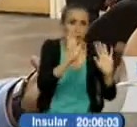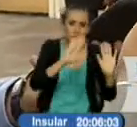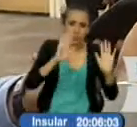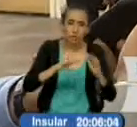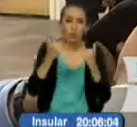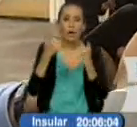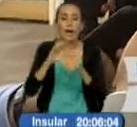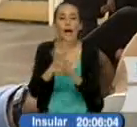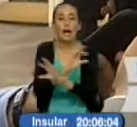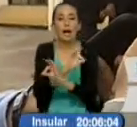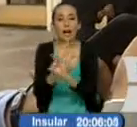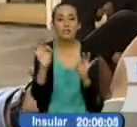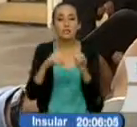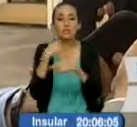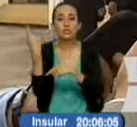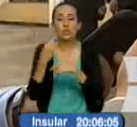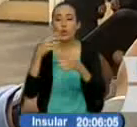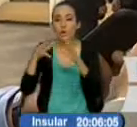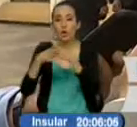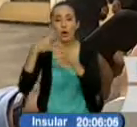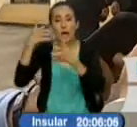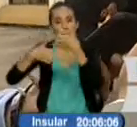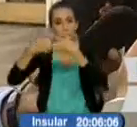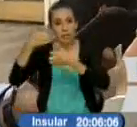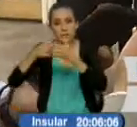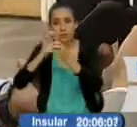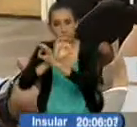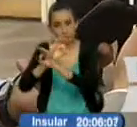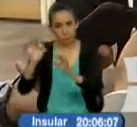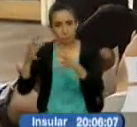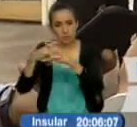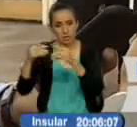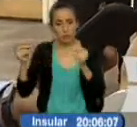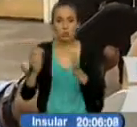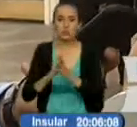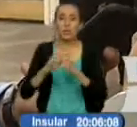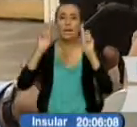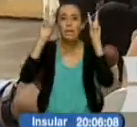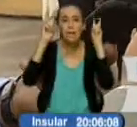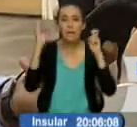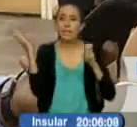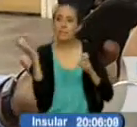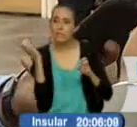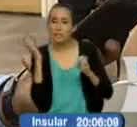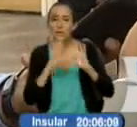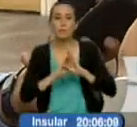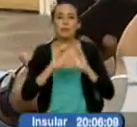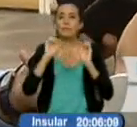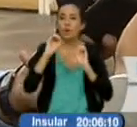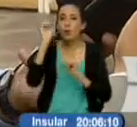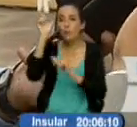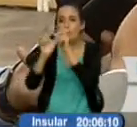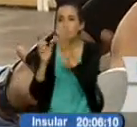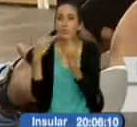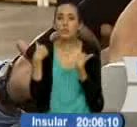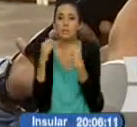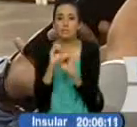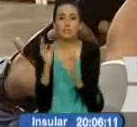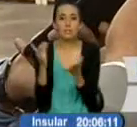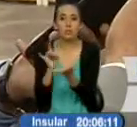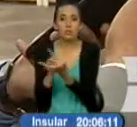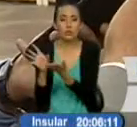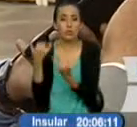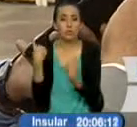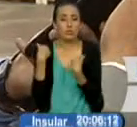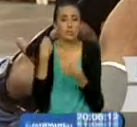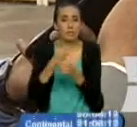en día, muchos problemas que atraviesan los ecuatorianos, el sector de los jubilados, los desempleados, son tantos millones de ecuatorianos en el desempleo hoy en